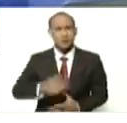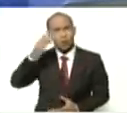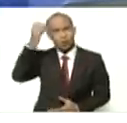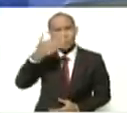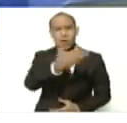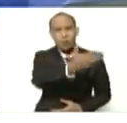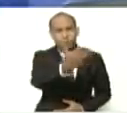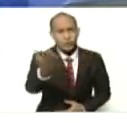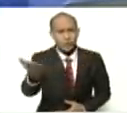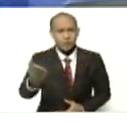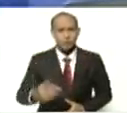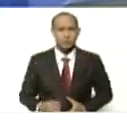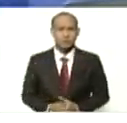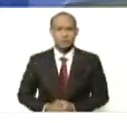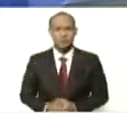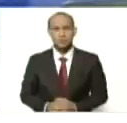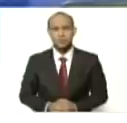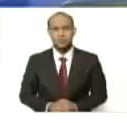conciencia